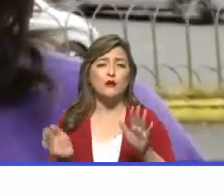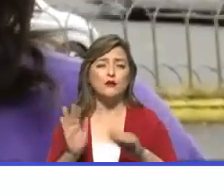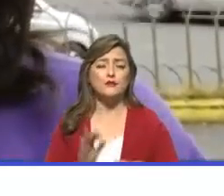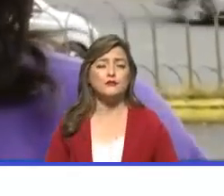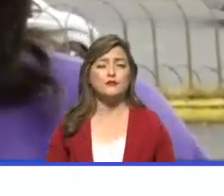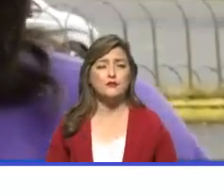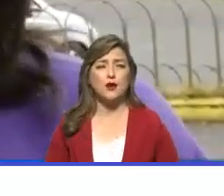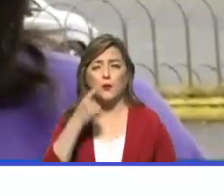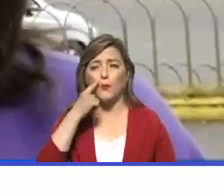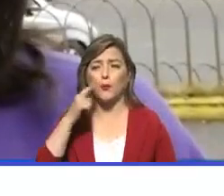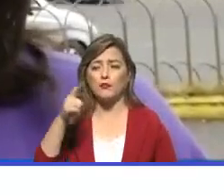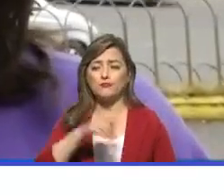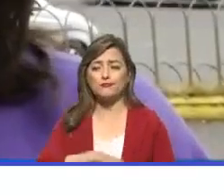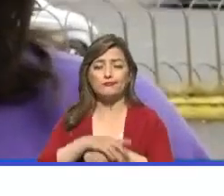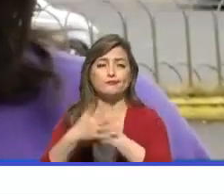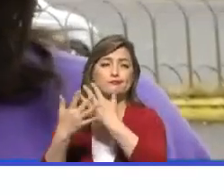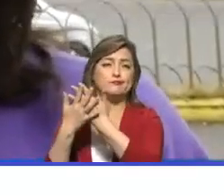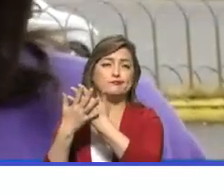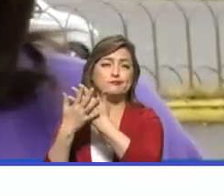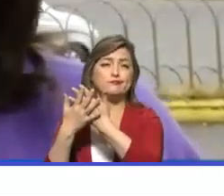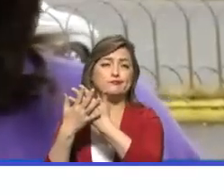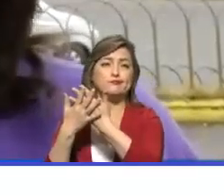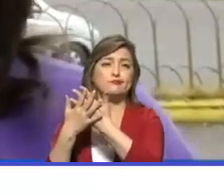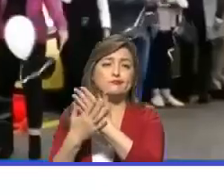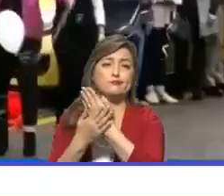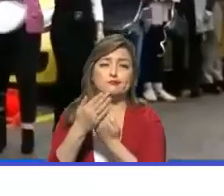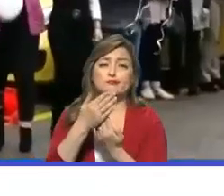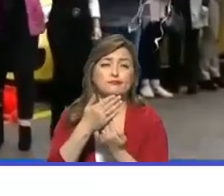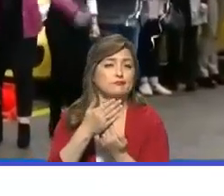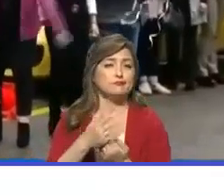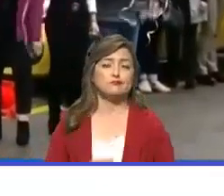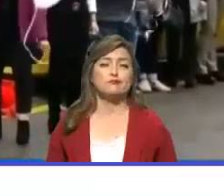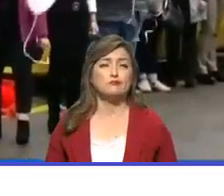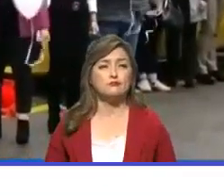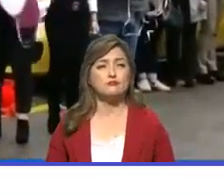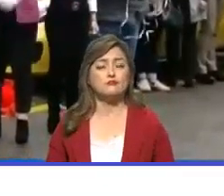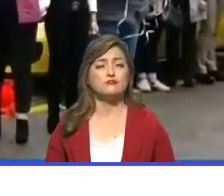y su padre después tras las rejas no es nada fácil